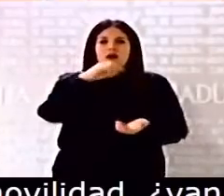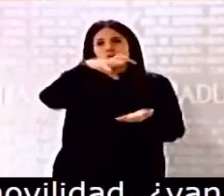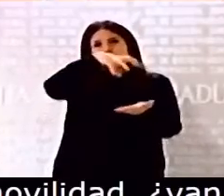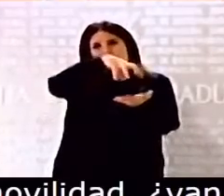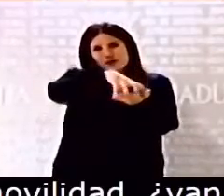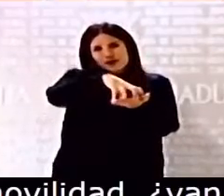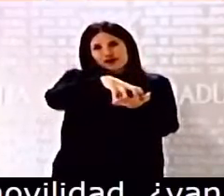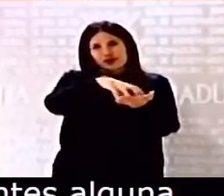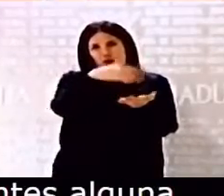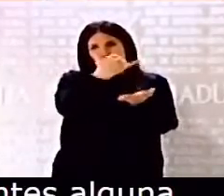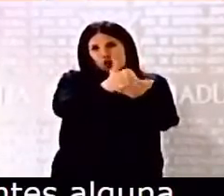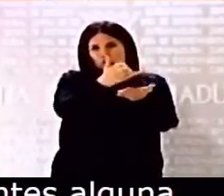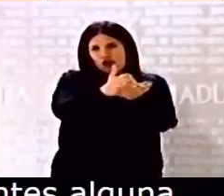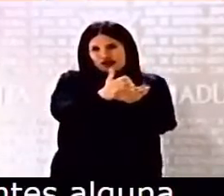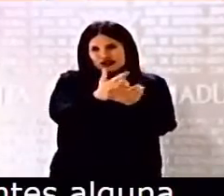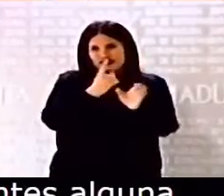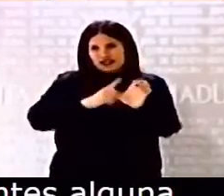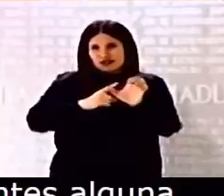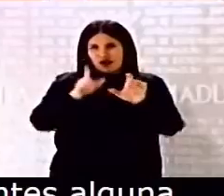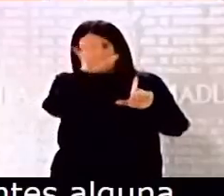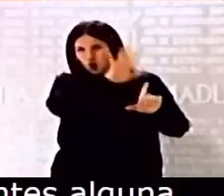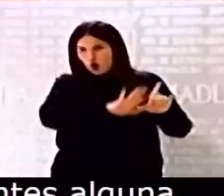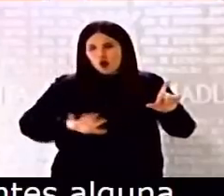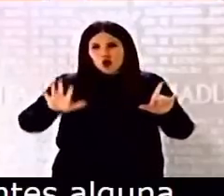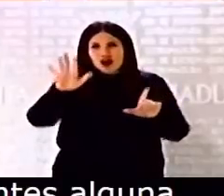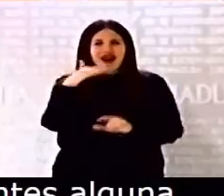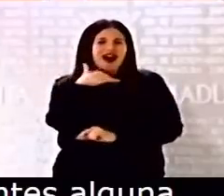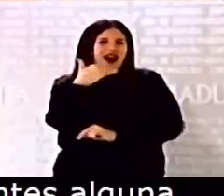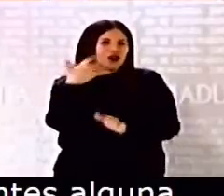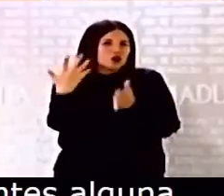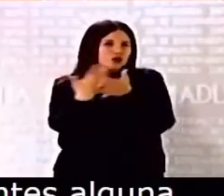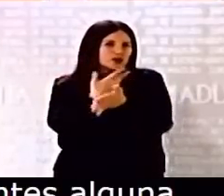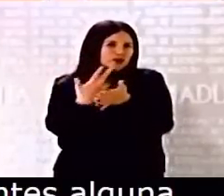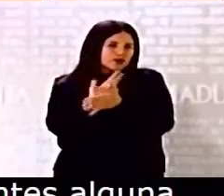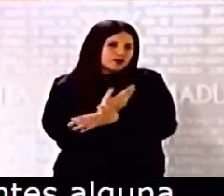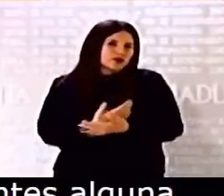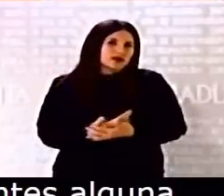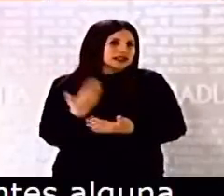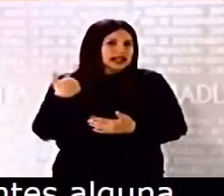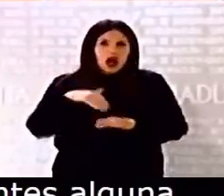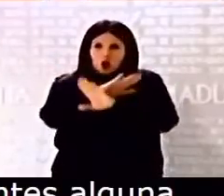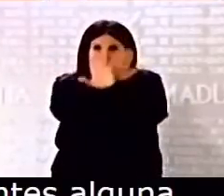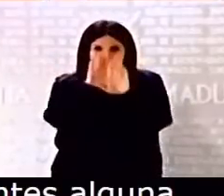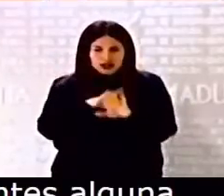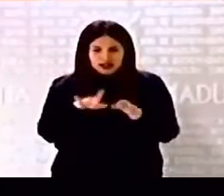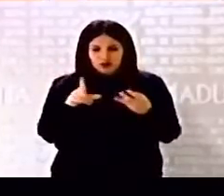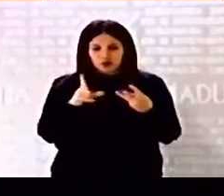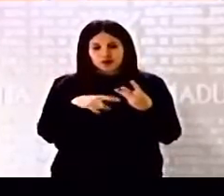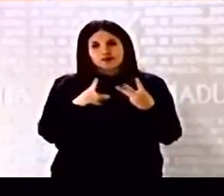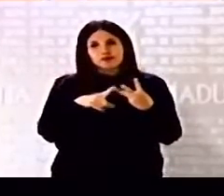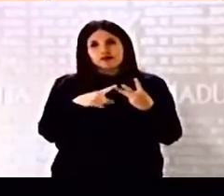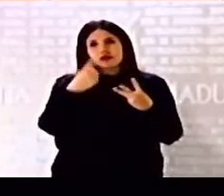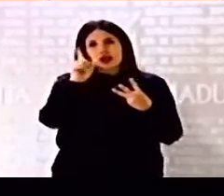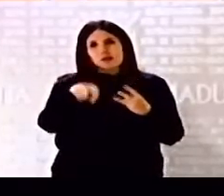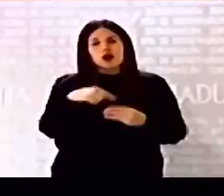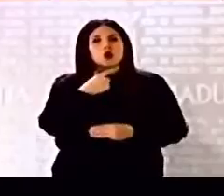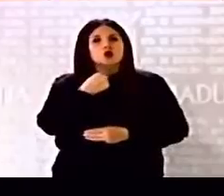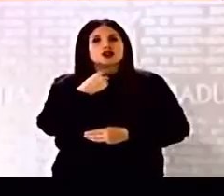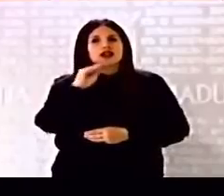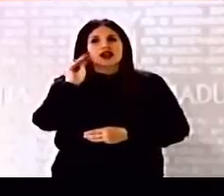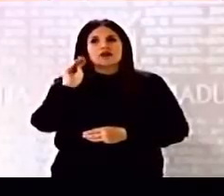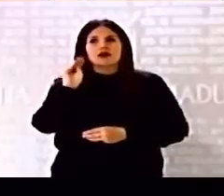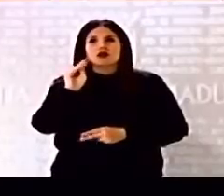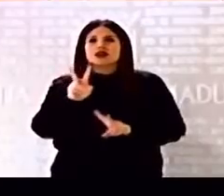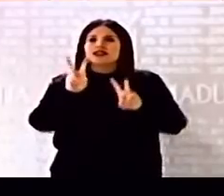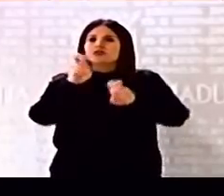iban a establecer en toda Extremadura. No sé si podría mencionar algo sobre ello. Y por último, me gustaría preguntarle también sobre el tema de